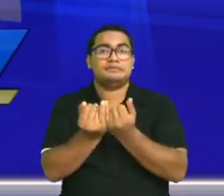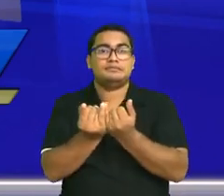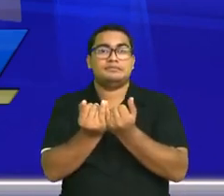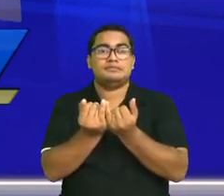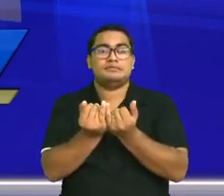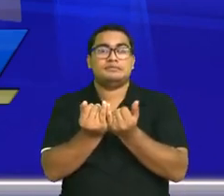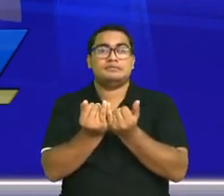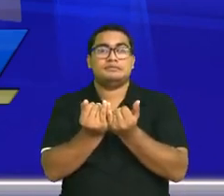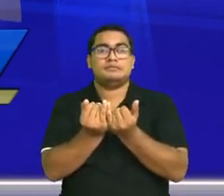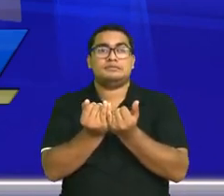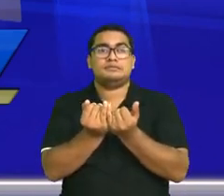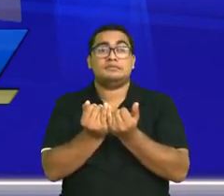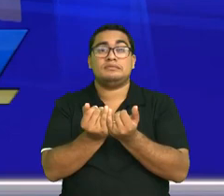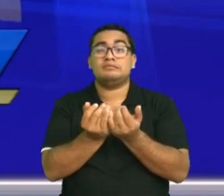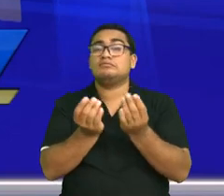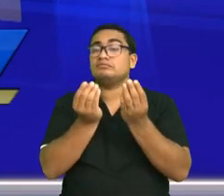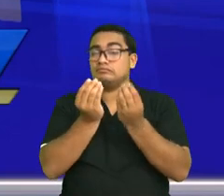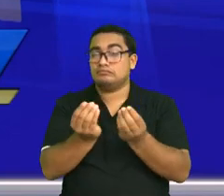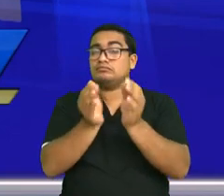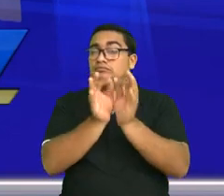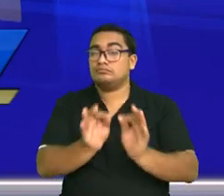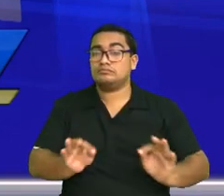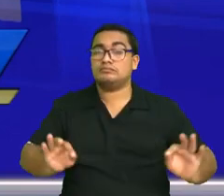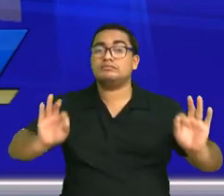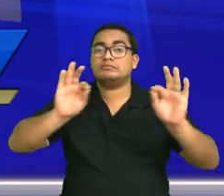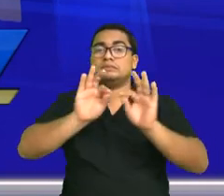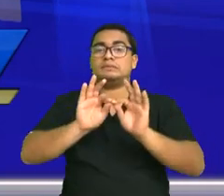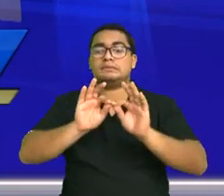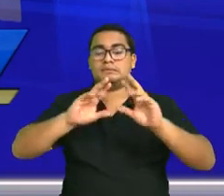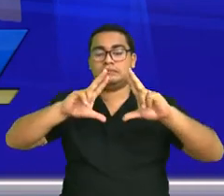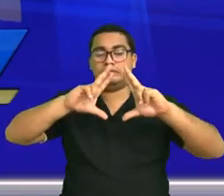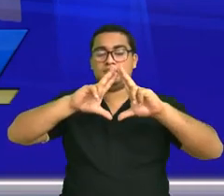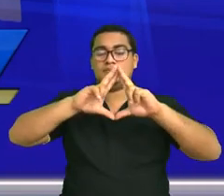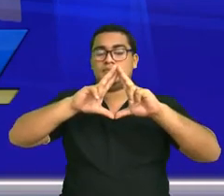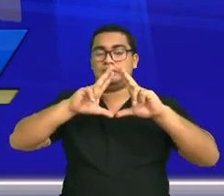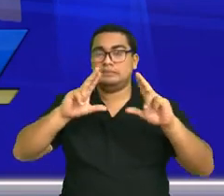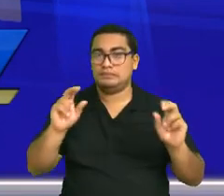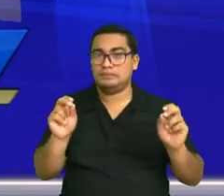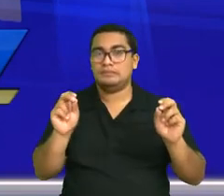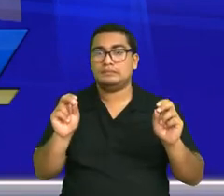también algo importante en nuestro país y que fue, digamos,